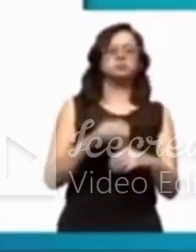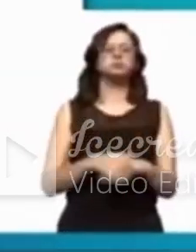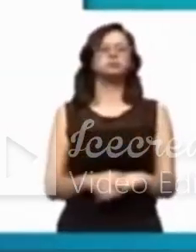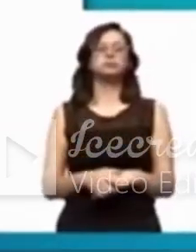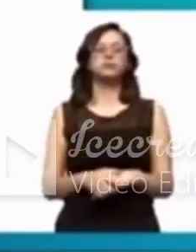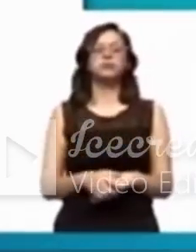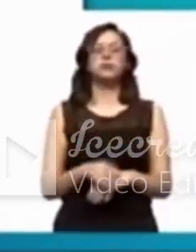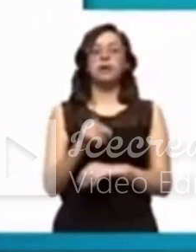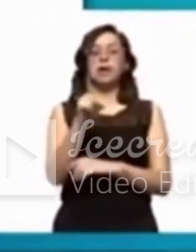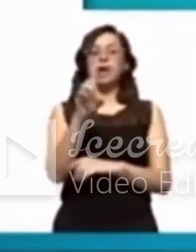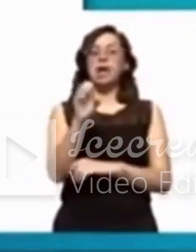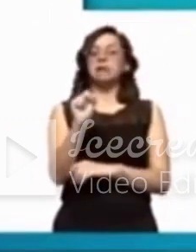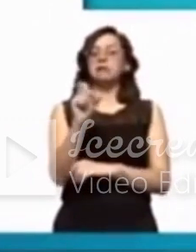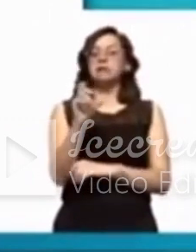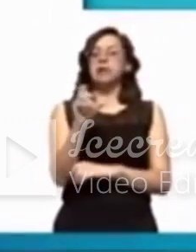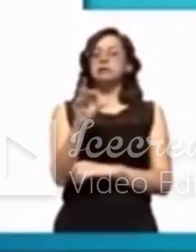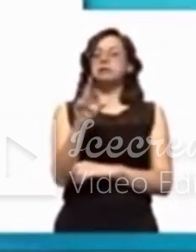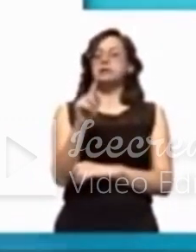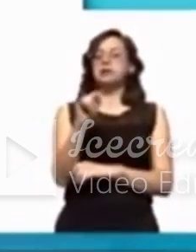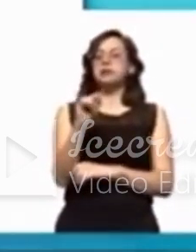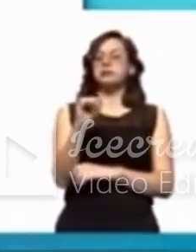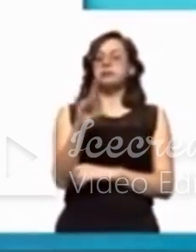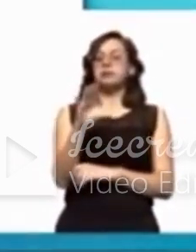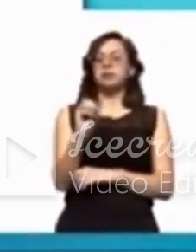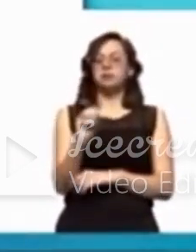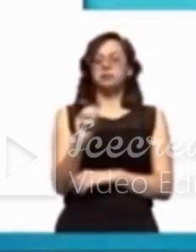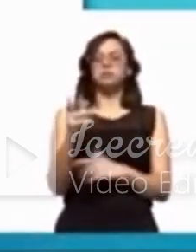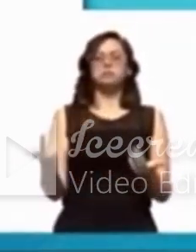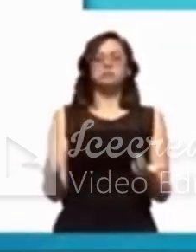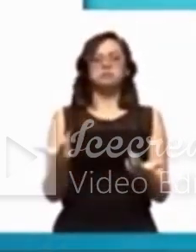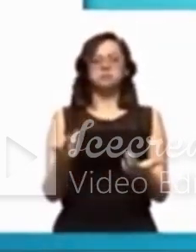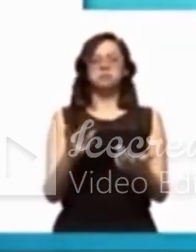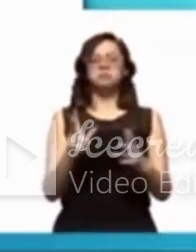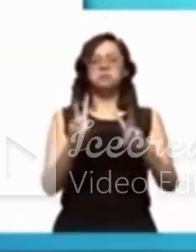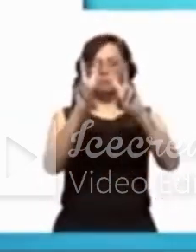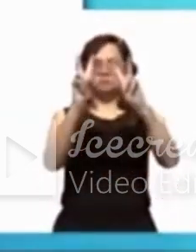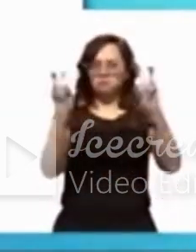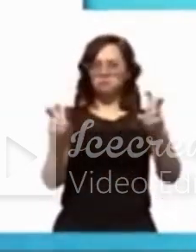Descriptivo. El periodista aborda su tema de interés sin incluirse a sí mismo,